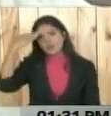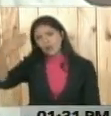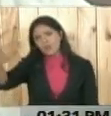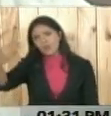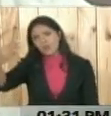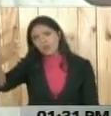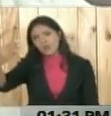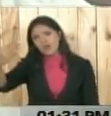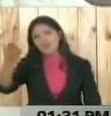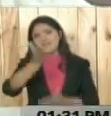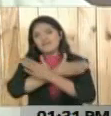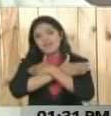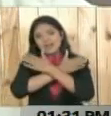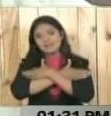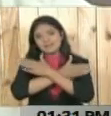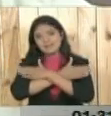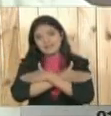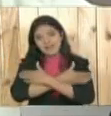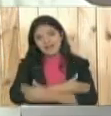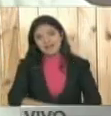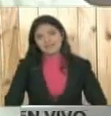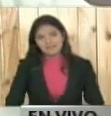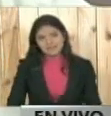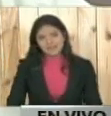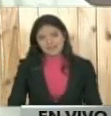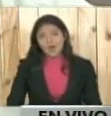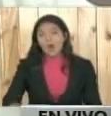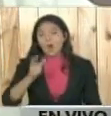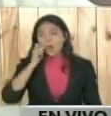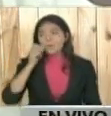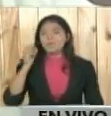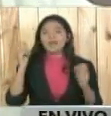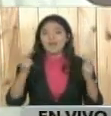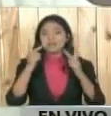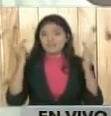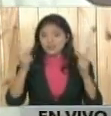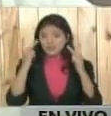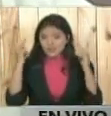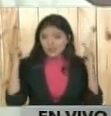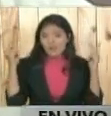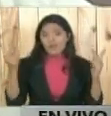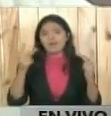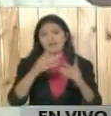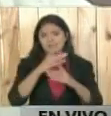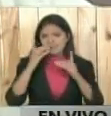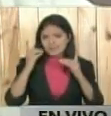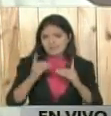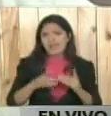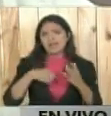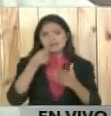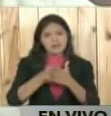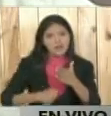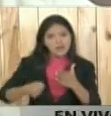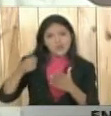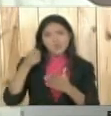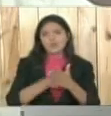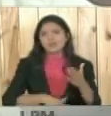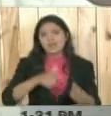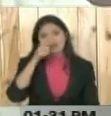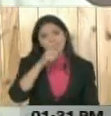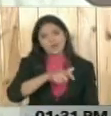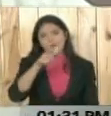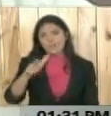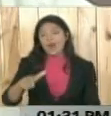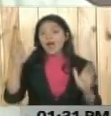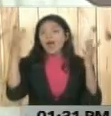Ortega, felicidades. Comandante de la victoria, comandante de la dignidad y de la lucha de los pueblos. Un